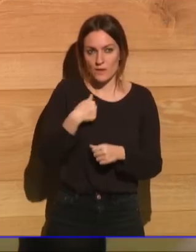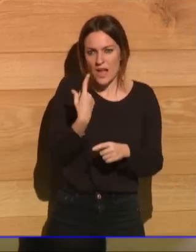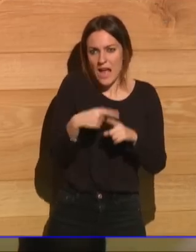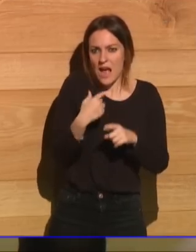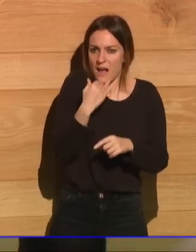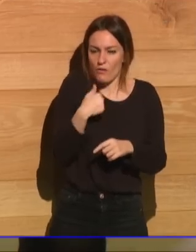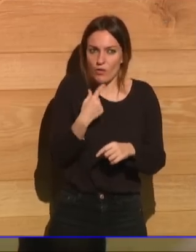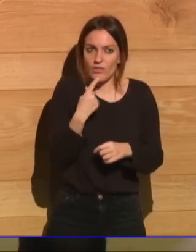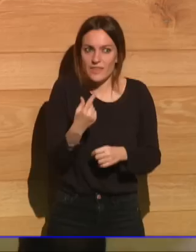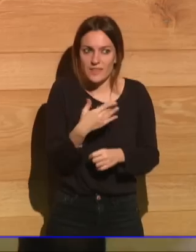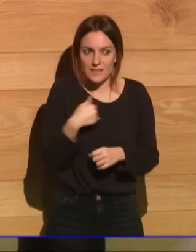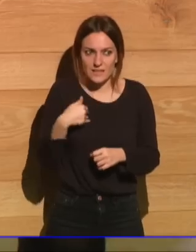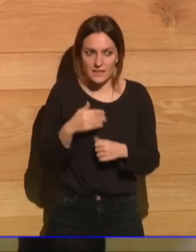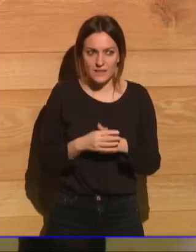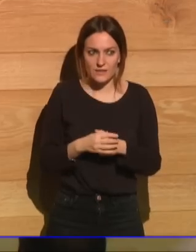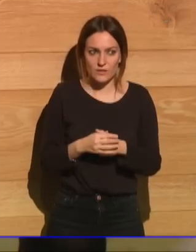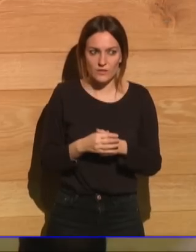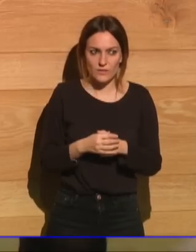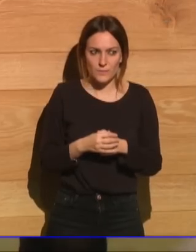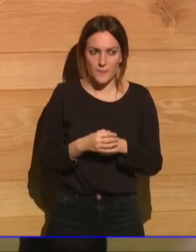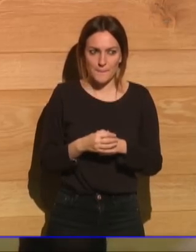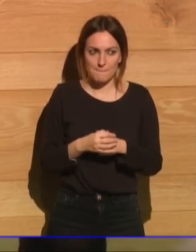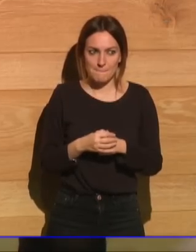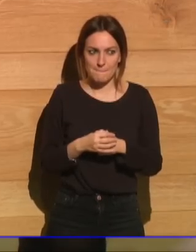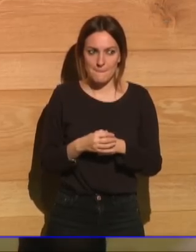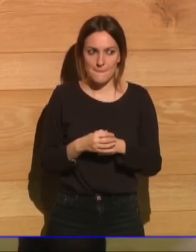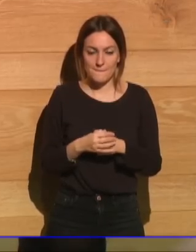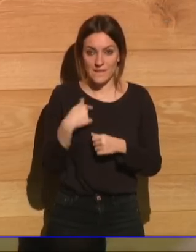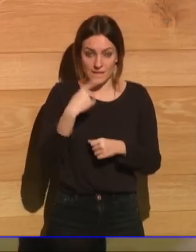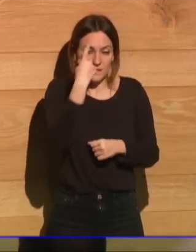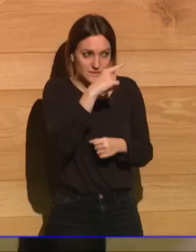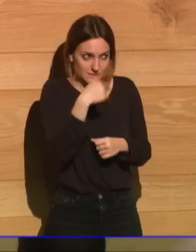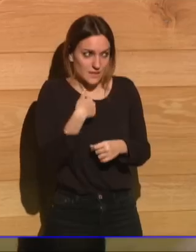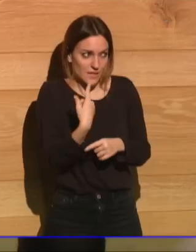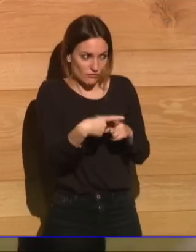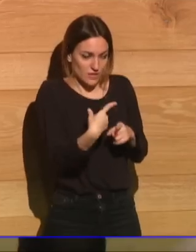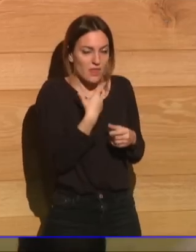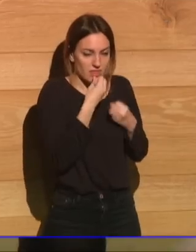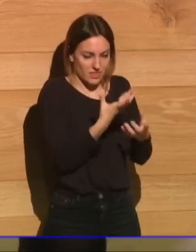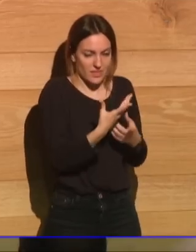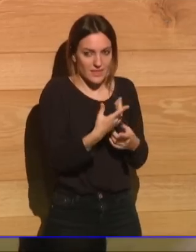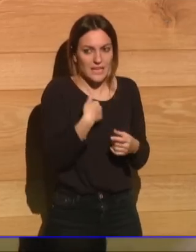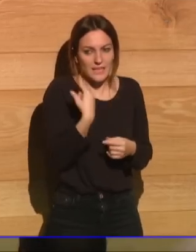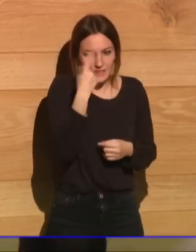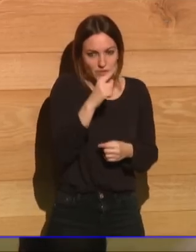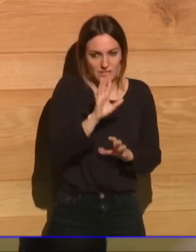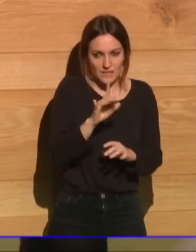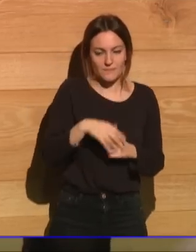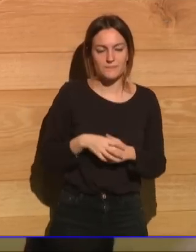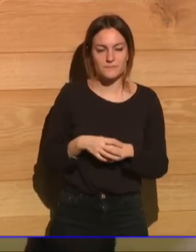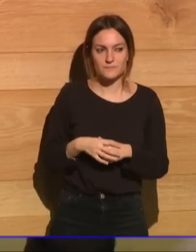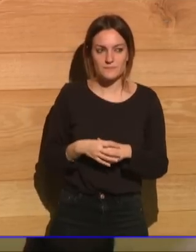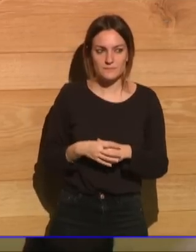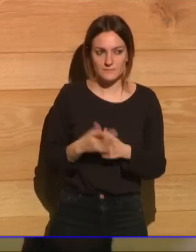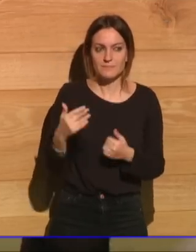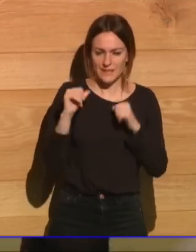no, casi lo querría convertir en un auto-homenaje. Sí lo que va a decir y no se puede ser peor persona. Adelante, Rodrigo Cortés. Yo no